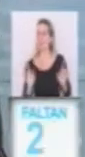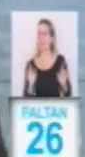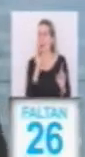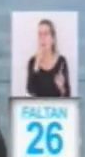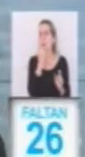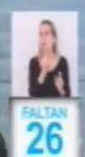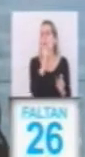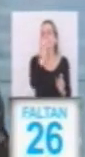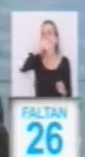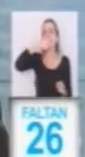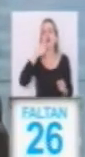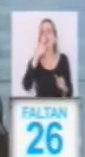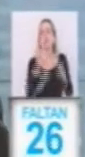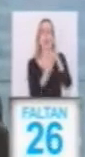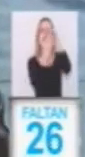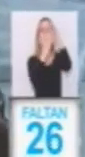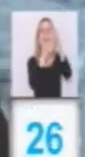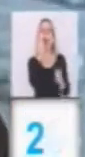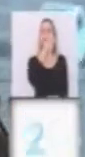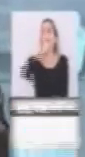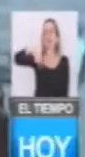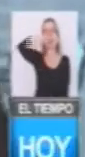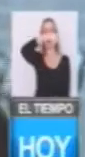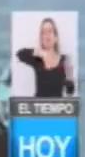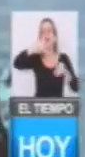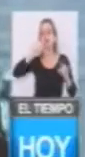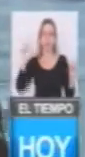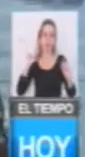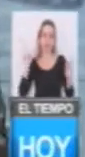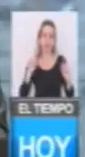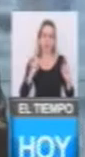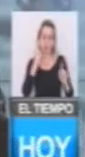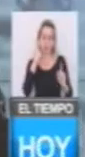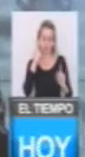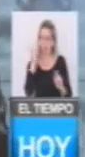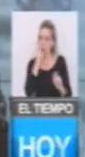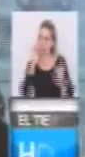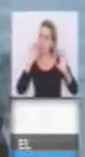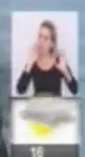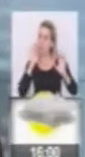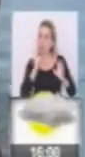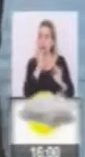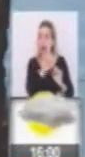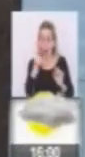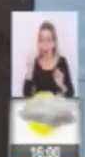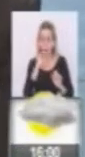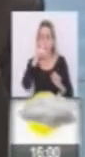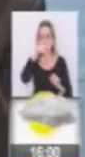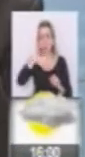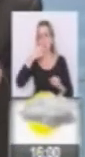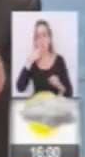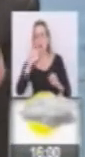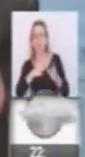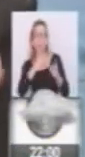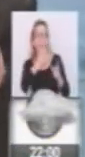el resultado de la elección, nosotros como partido, tercera fuerza, tercera minoría, sí, vamos a seguir estando en el